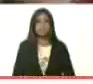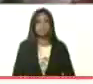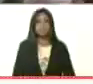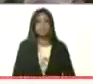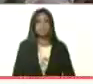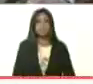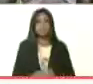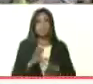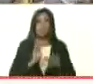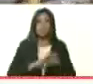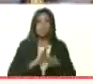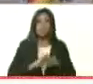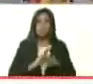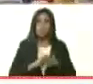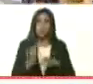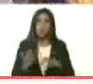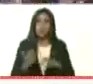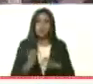Porque,